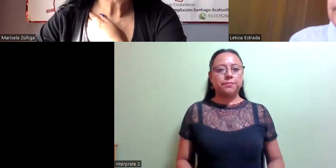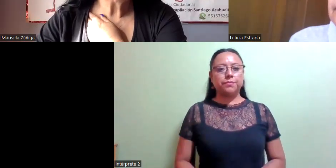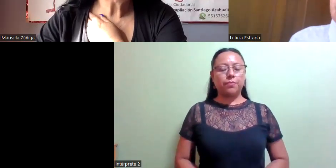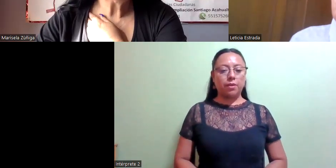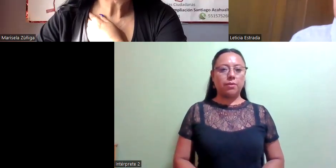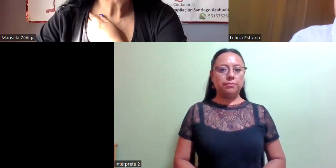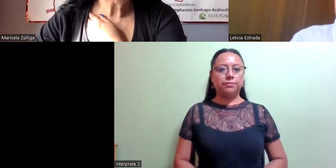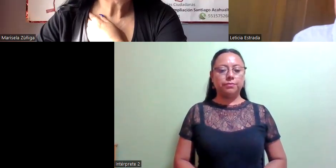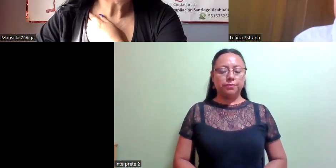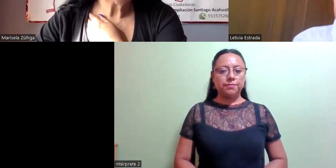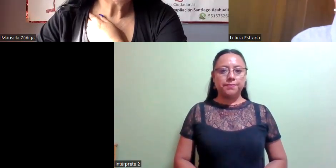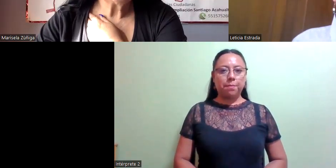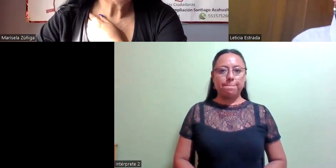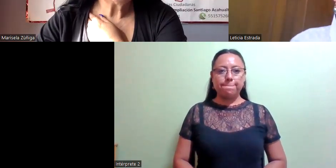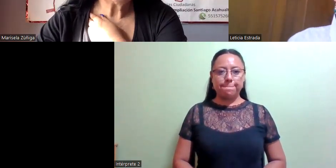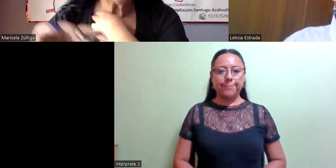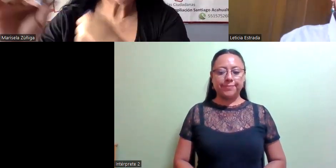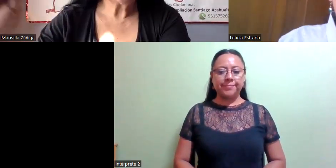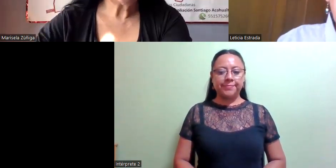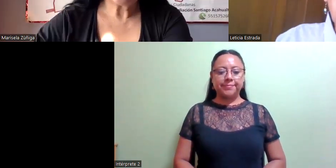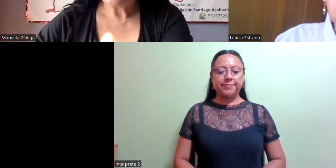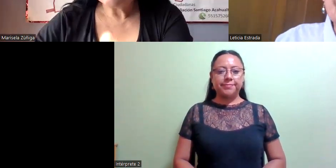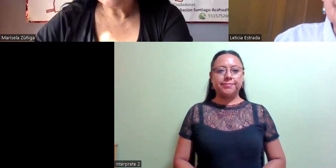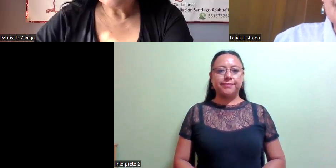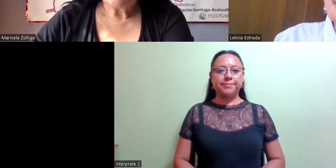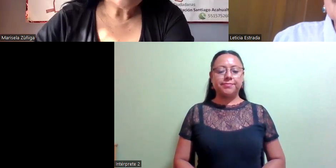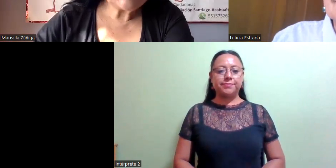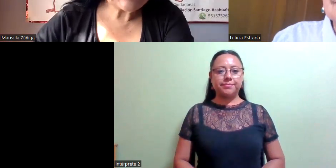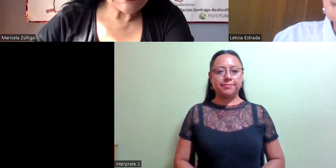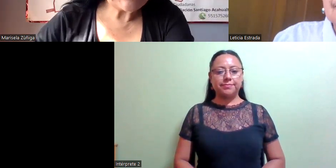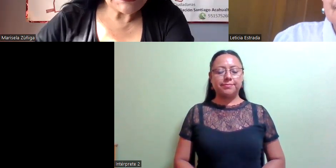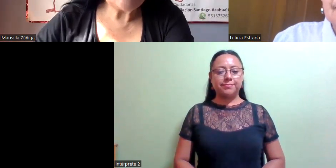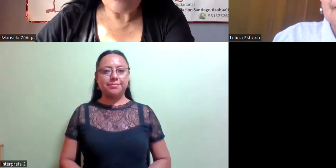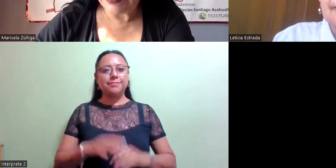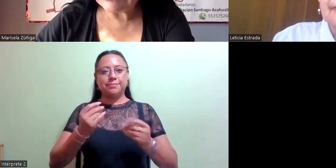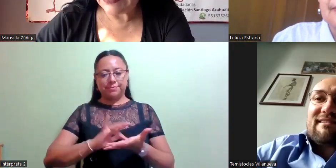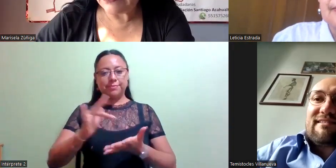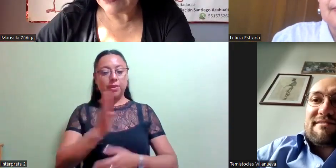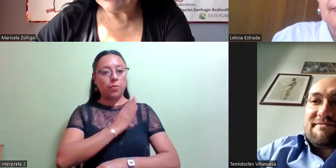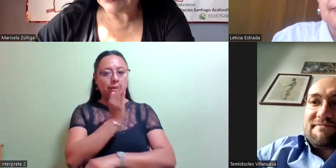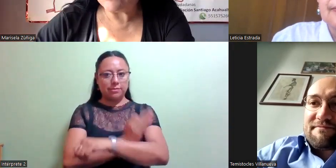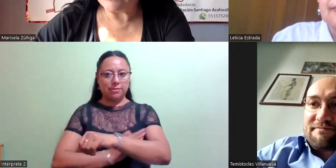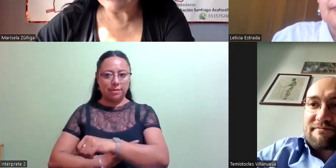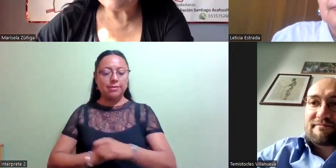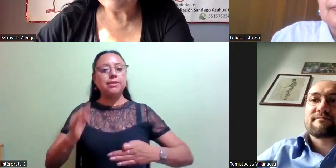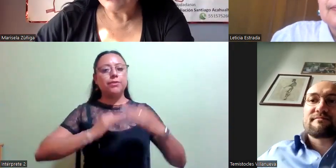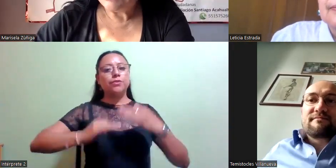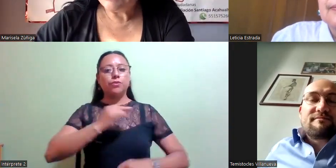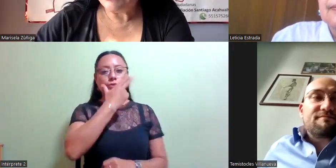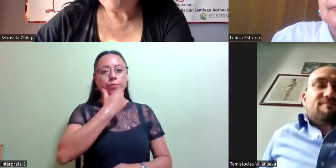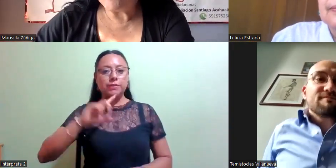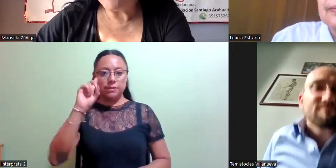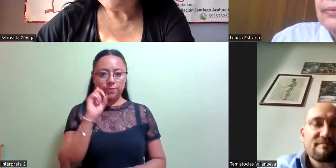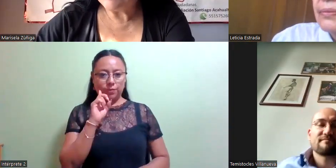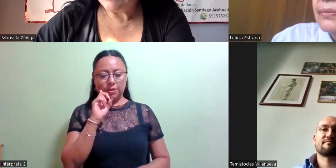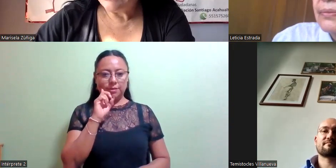3, 2, están al aire. Muchas gracias. Muy buenas tardes a todas